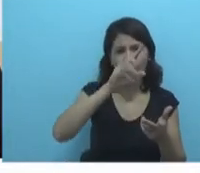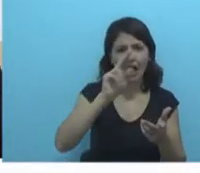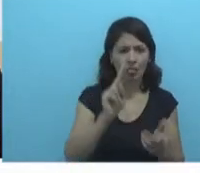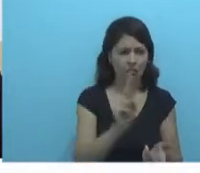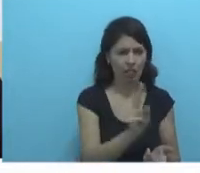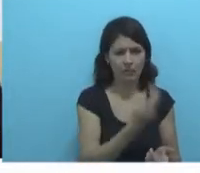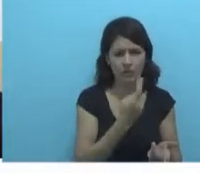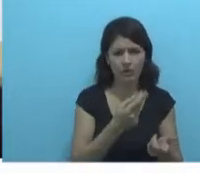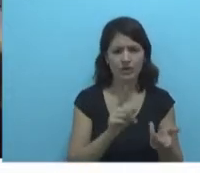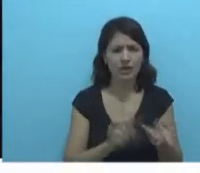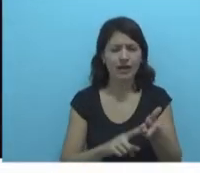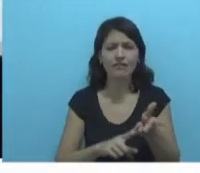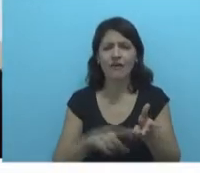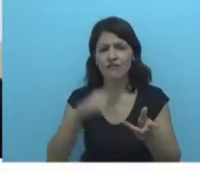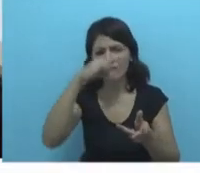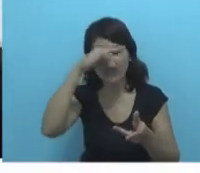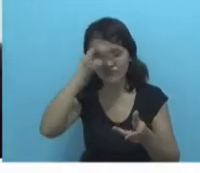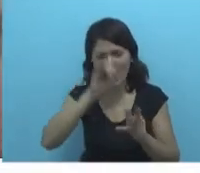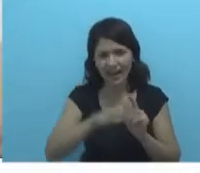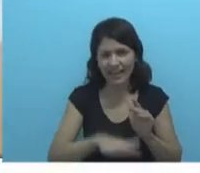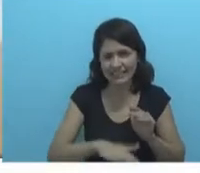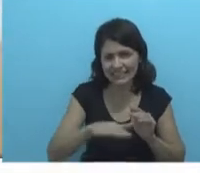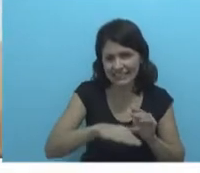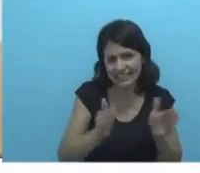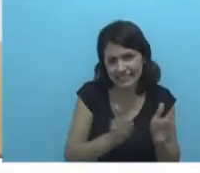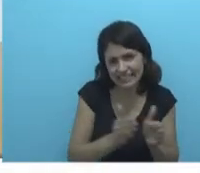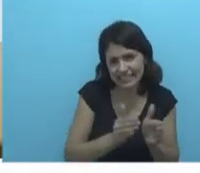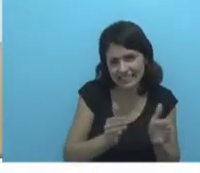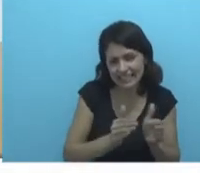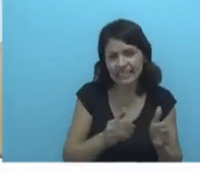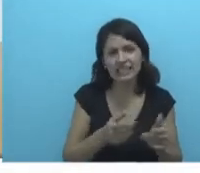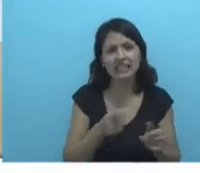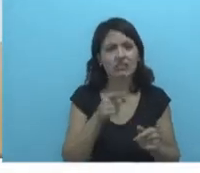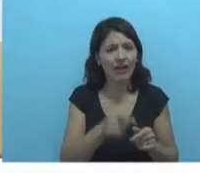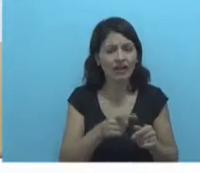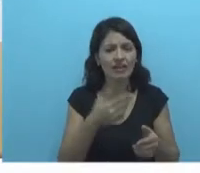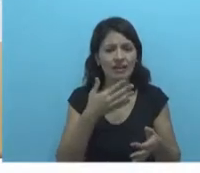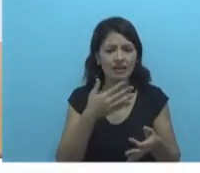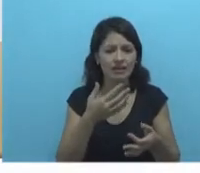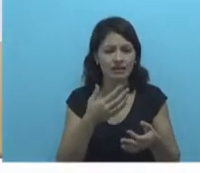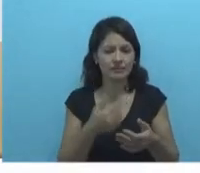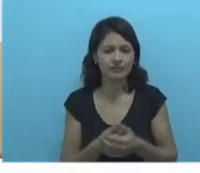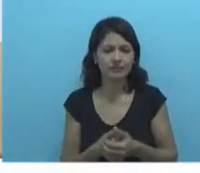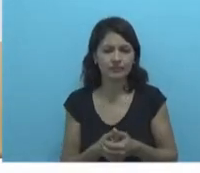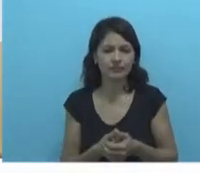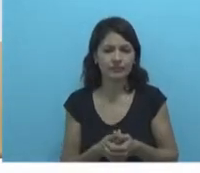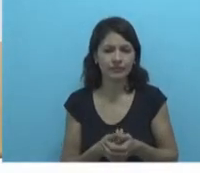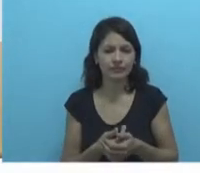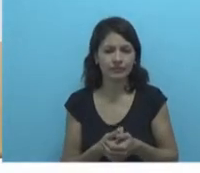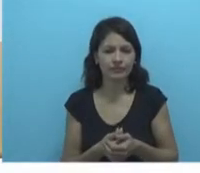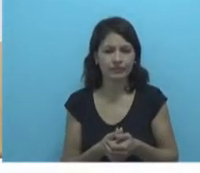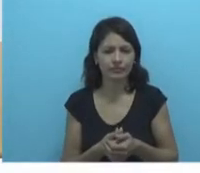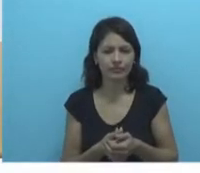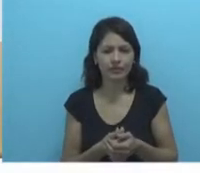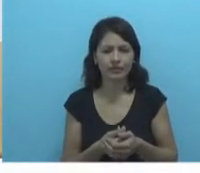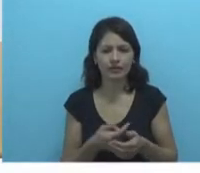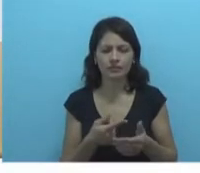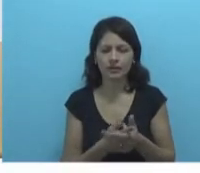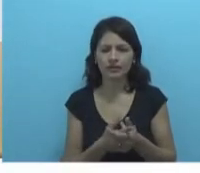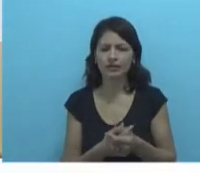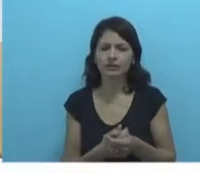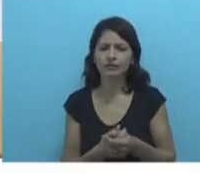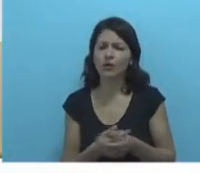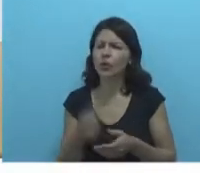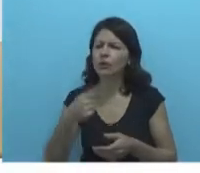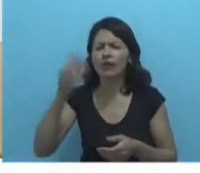los matábamos, en vez de ofertar más kilos, cada vez menos. Porque ustedes recuerdan lo que pasaba con los subsidios, el Onca y el